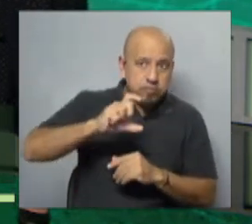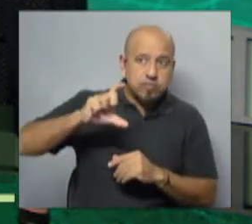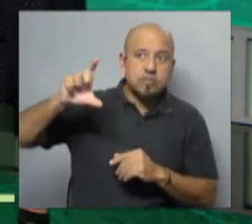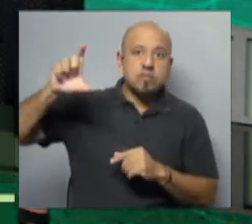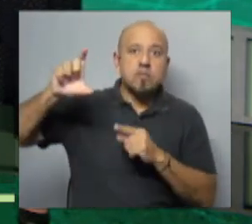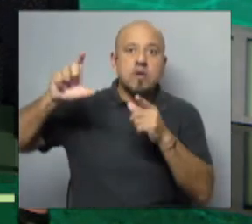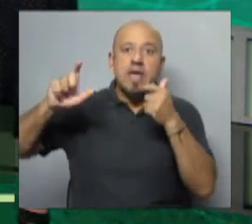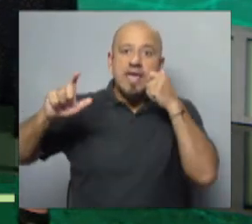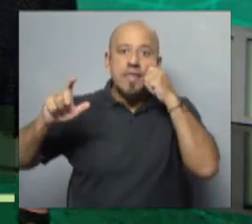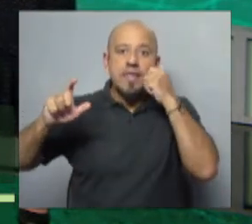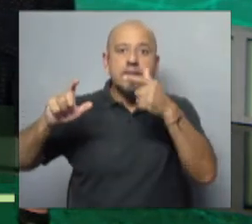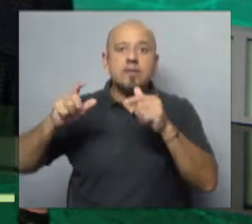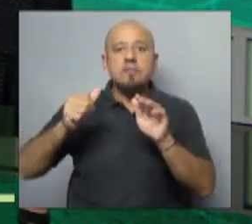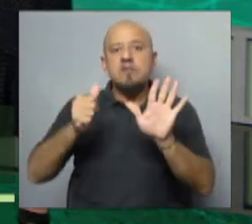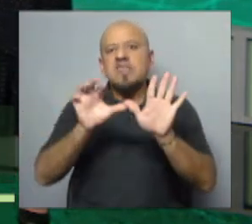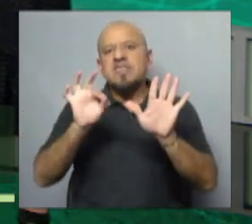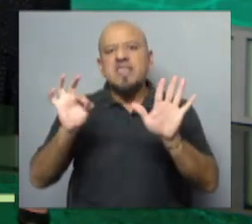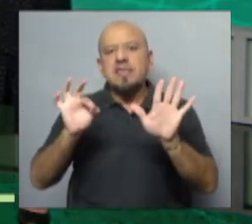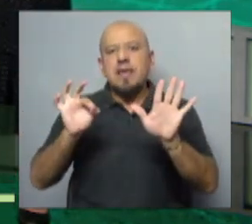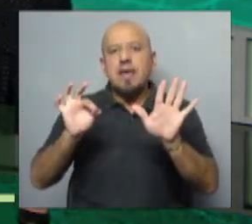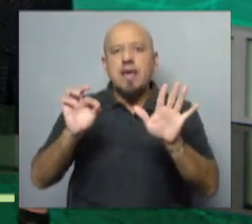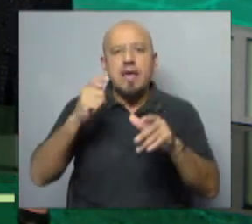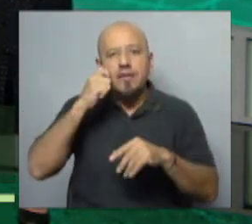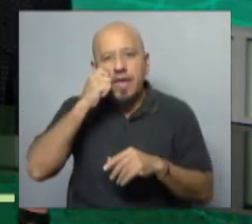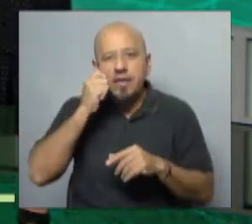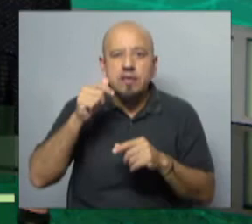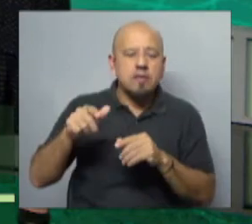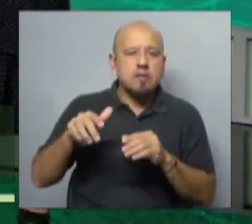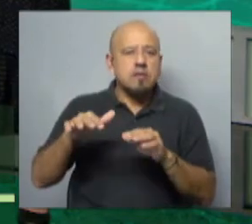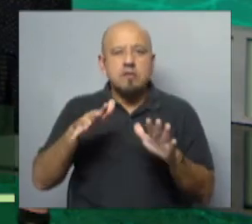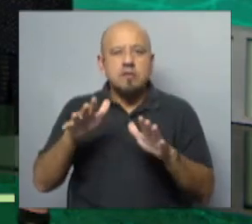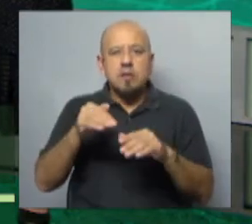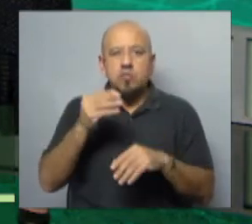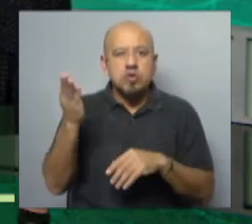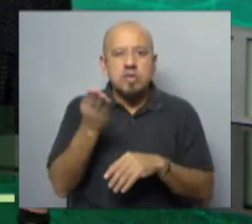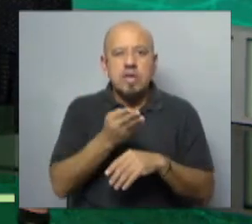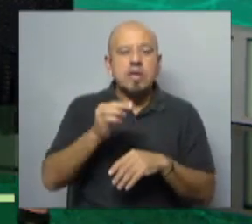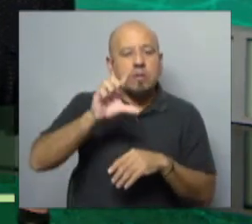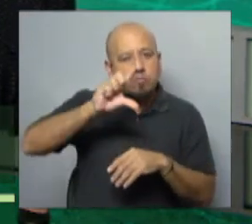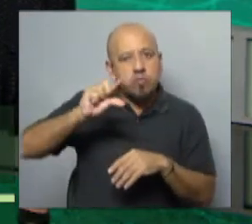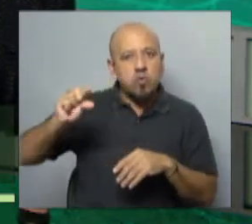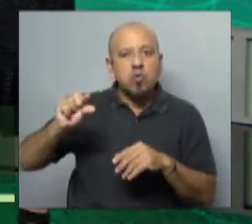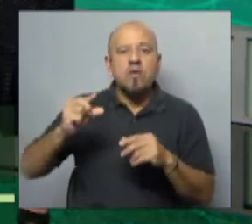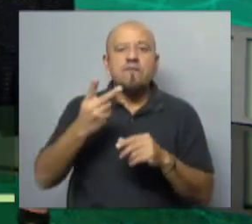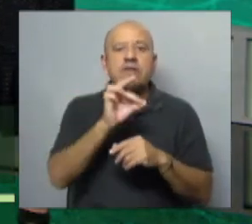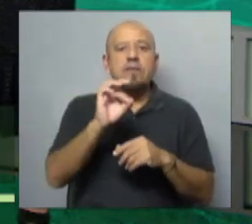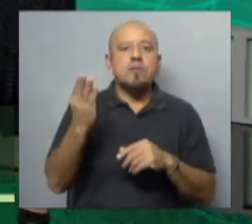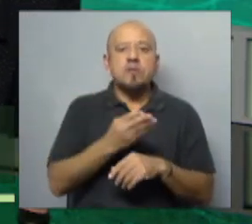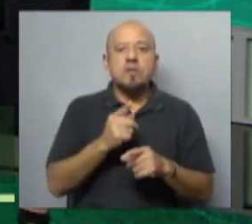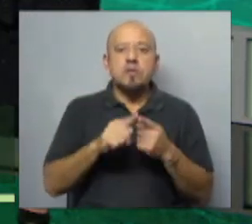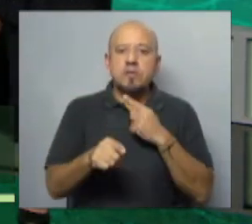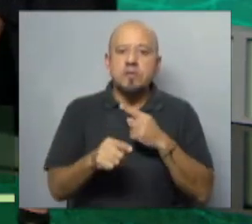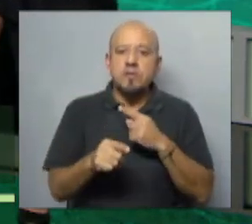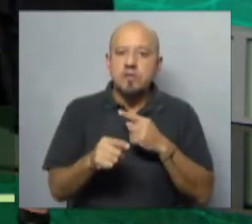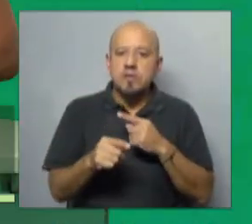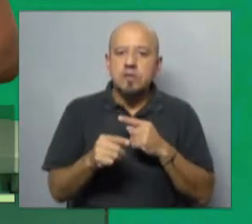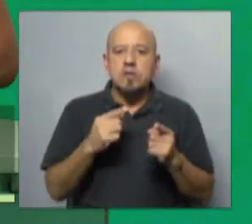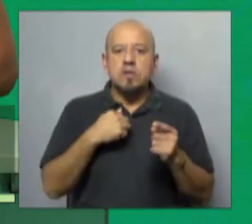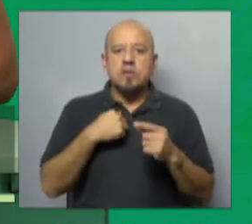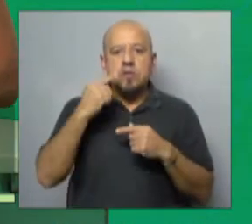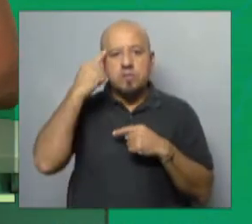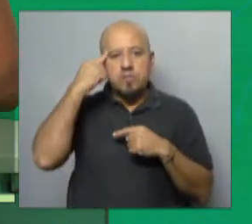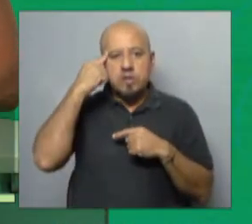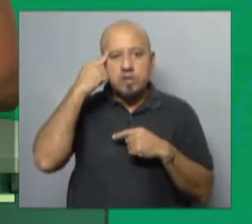hecho las personas de 60 años y más el porcentaje es menor al 20% parcela mientras te escucho pienso